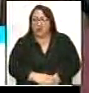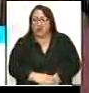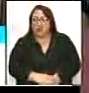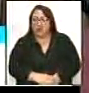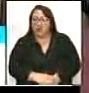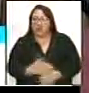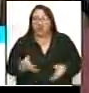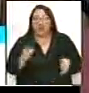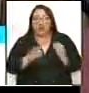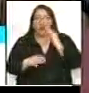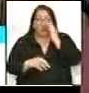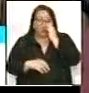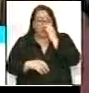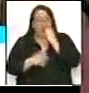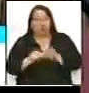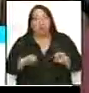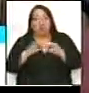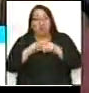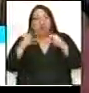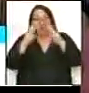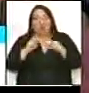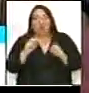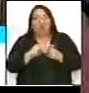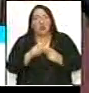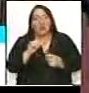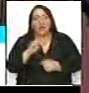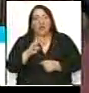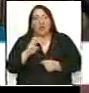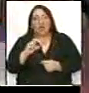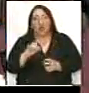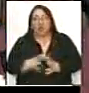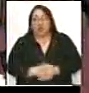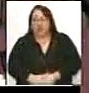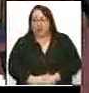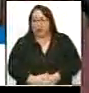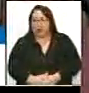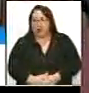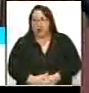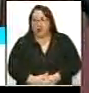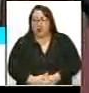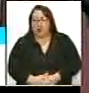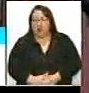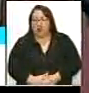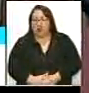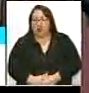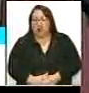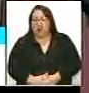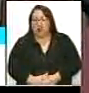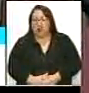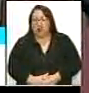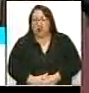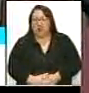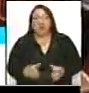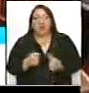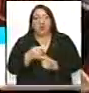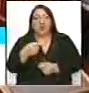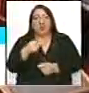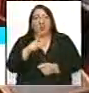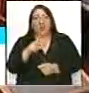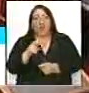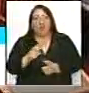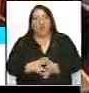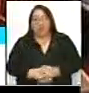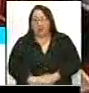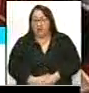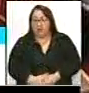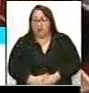elementos que es necesario evaluar. Congresista Iberico tiene la palabra. La congresista Glaver solicita una interrupción. Con todo gusto la interrupción a